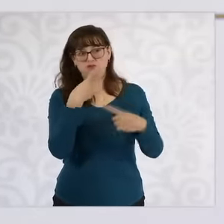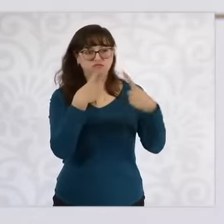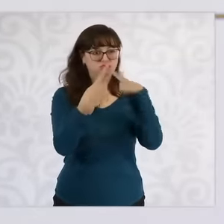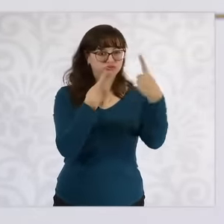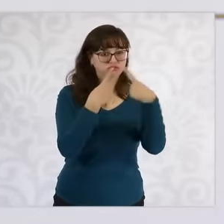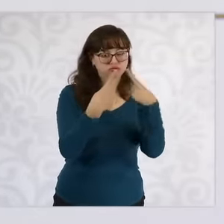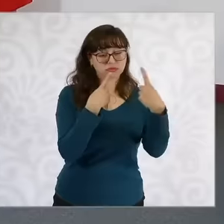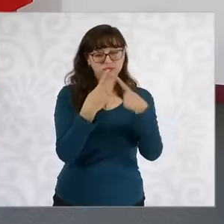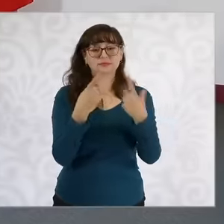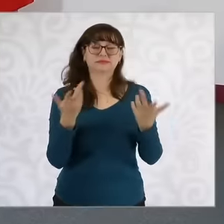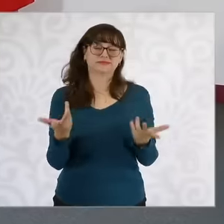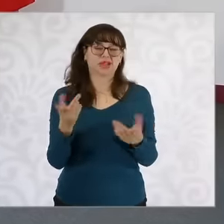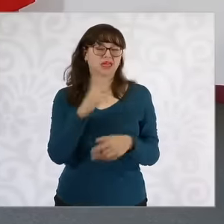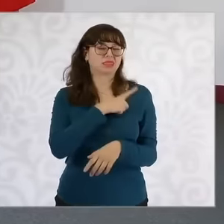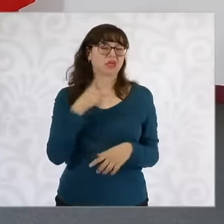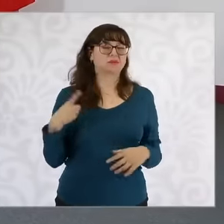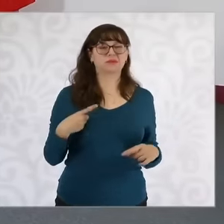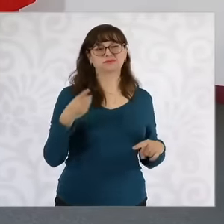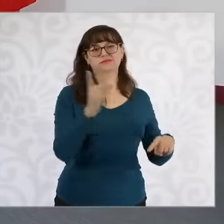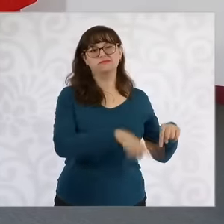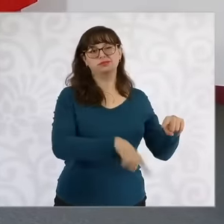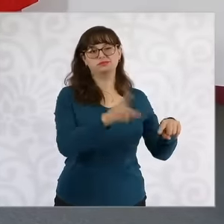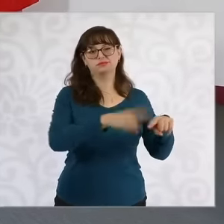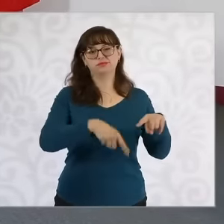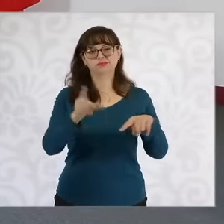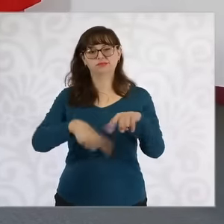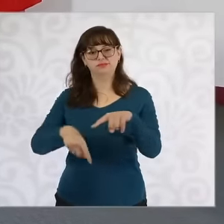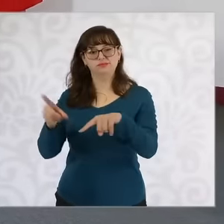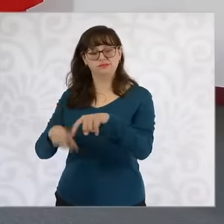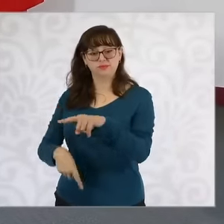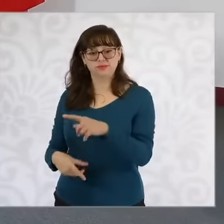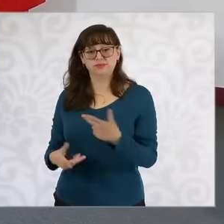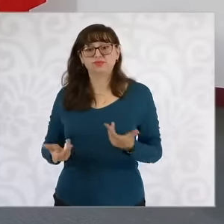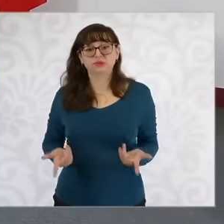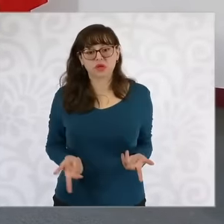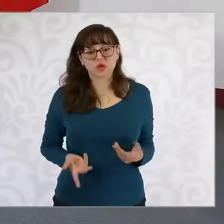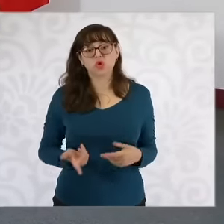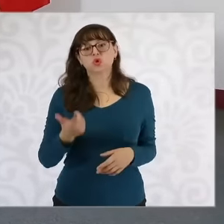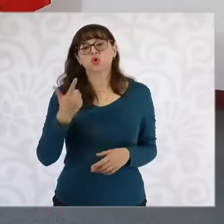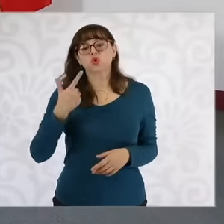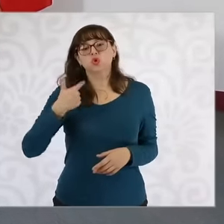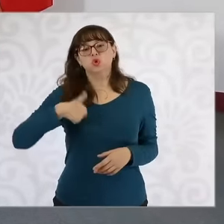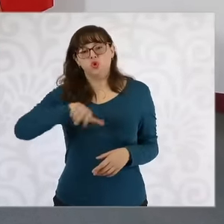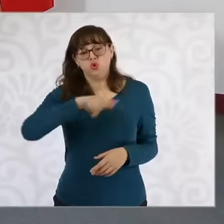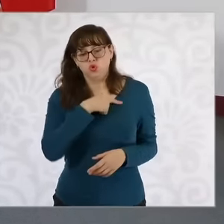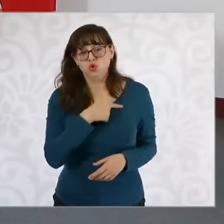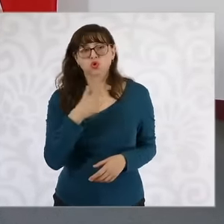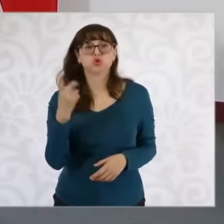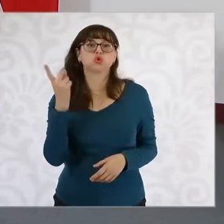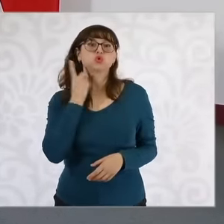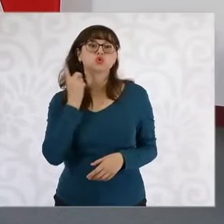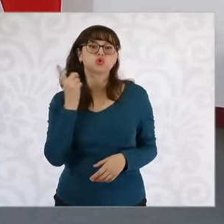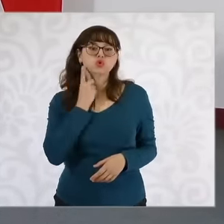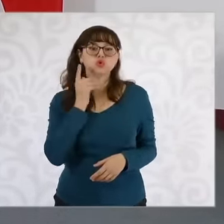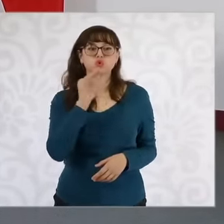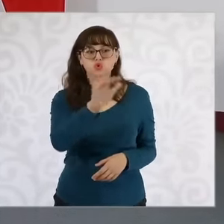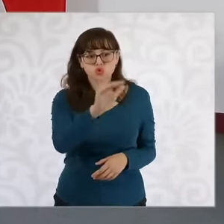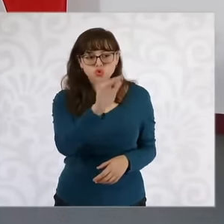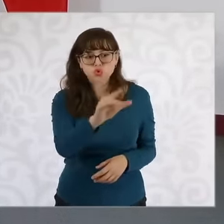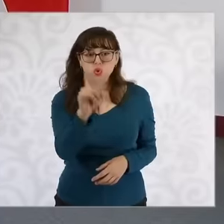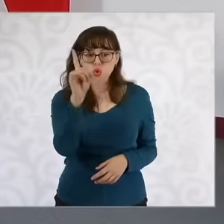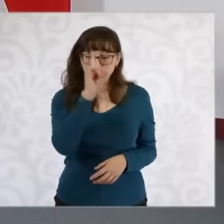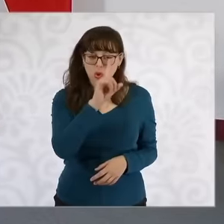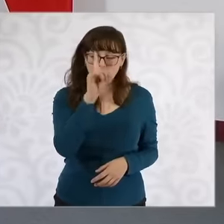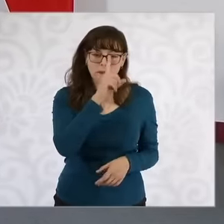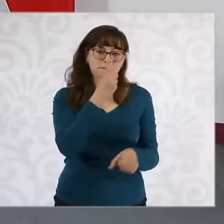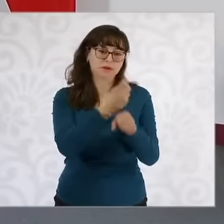desaparición. Nosotros sugerimos a los diputados, que es la primera